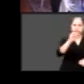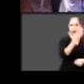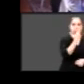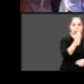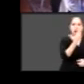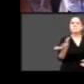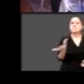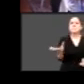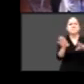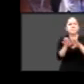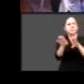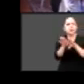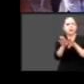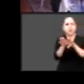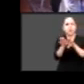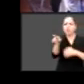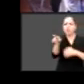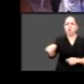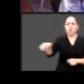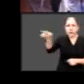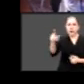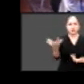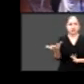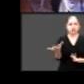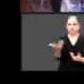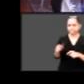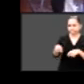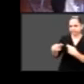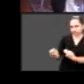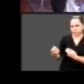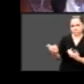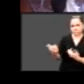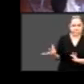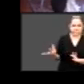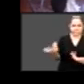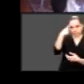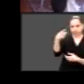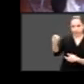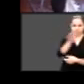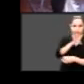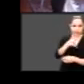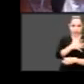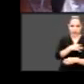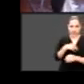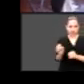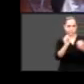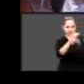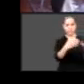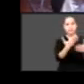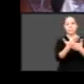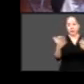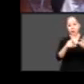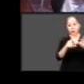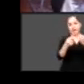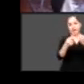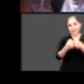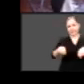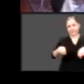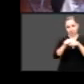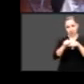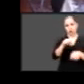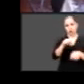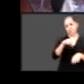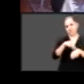los bienes y servicios que se prestaban a través del seguro médico siglo XXI que era para menores de cinco años entendemos que ahora se ha transformado en el